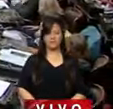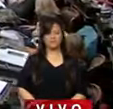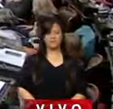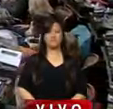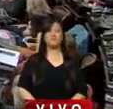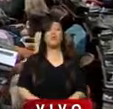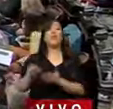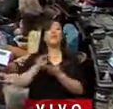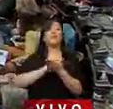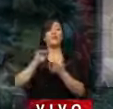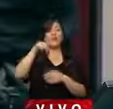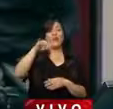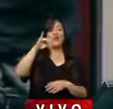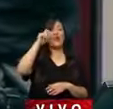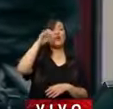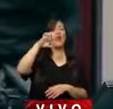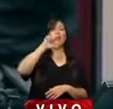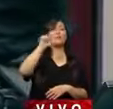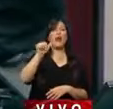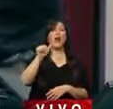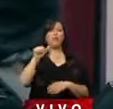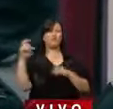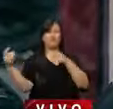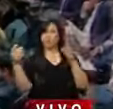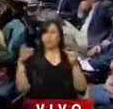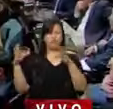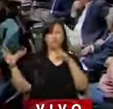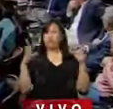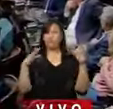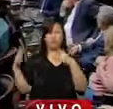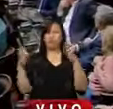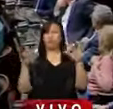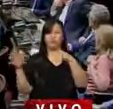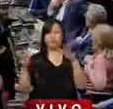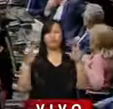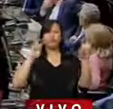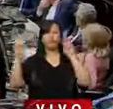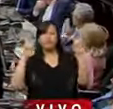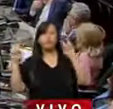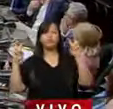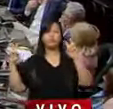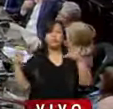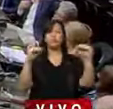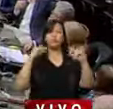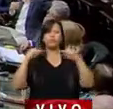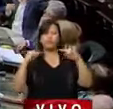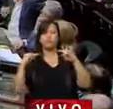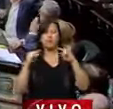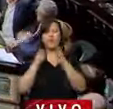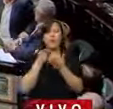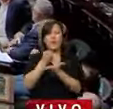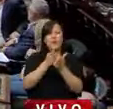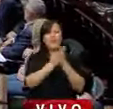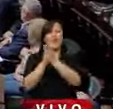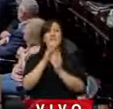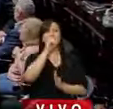Diputada del Pla, en uso de la palabra. Diputado Milei. Les pido silencio a los señores diputados.